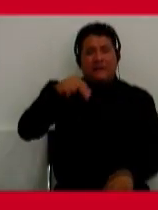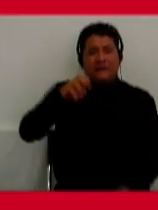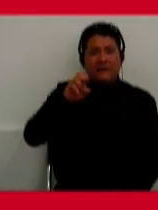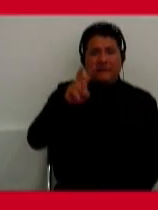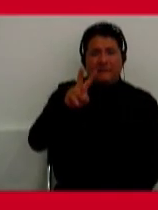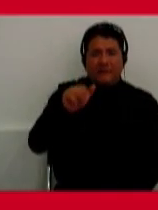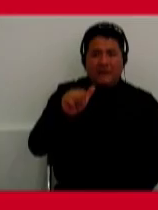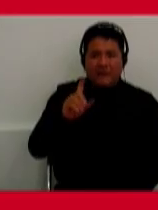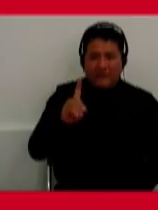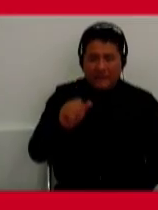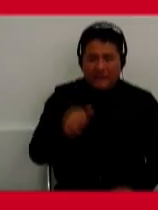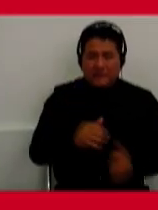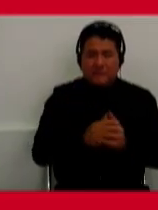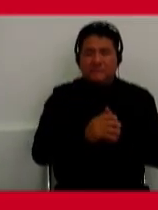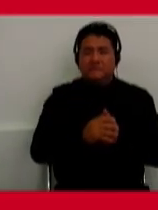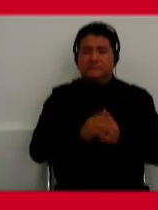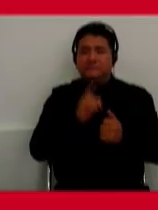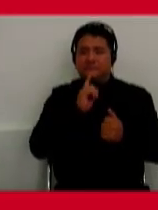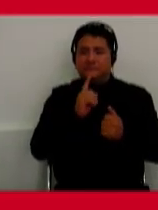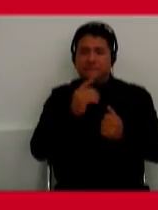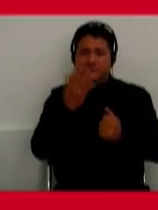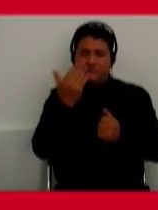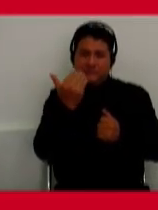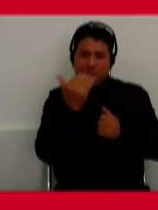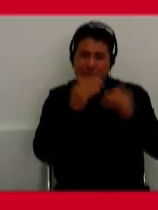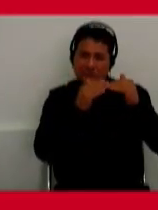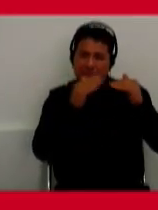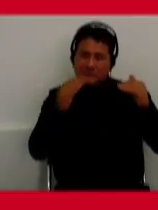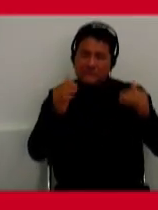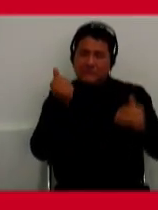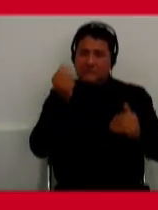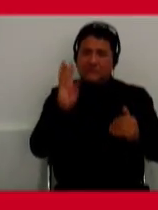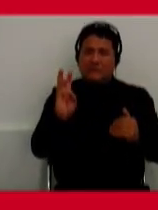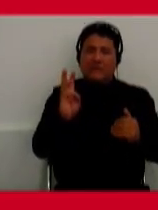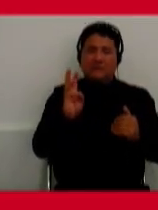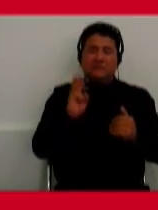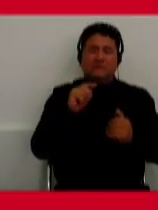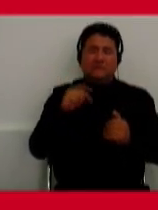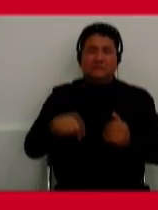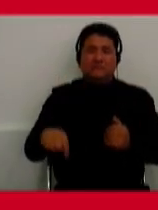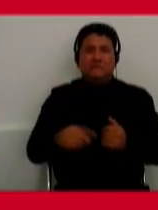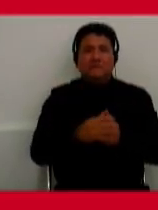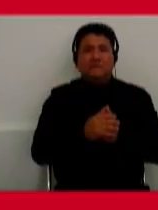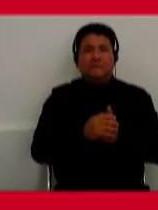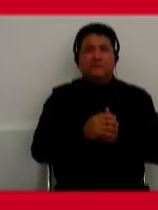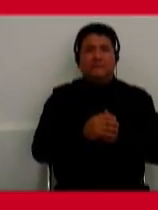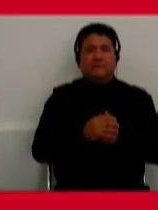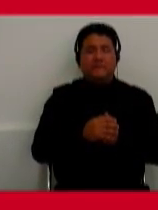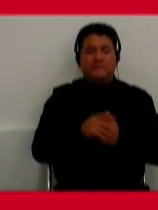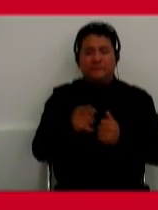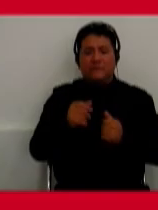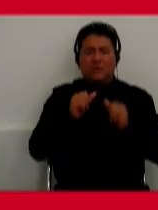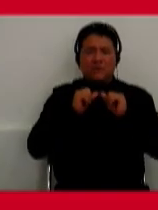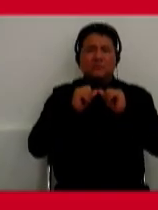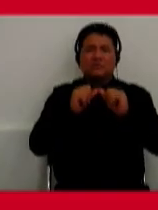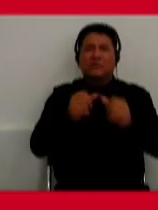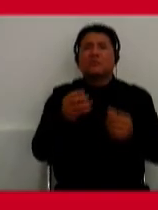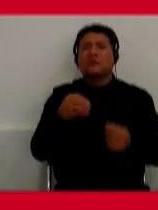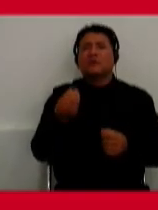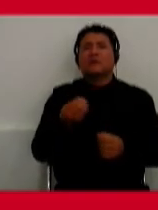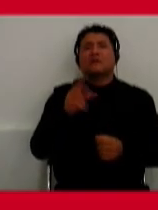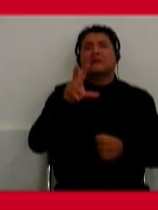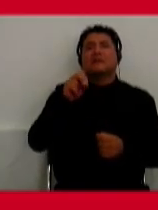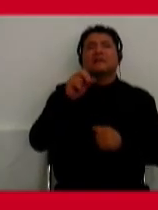alto y una longitud de 14 a 16 pies. Es porque ellos ya manejan el método hace 30 años, ¿no? Nosotros